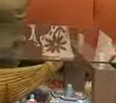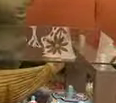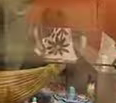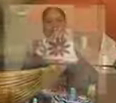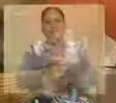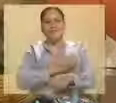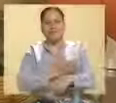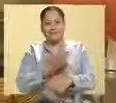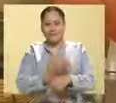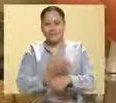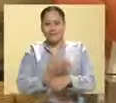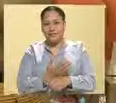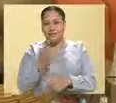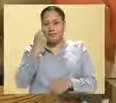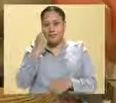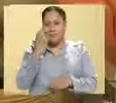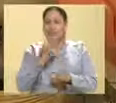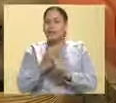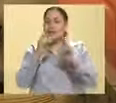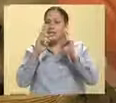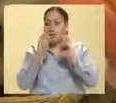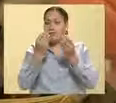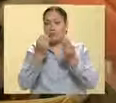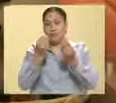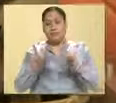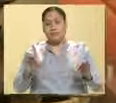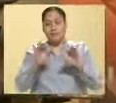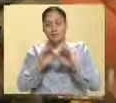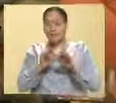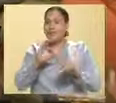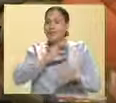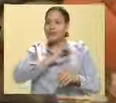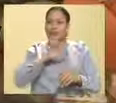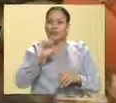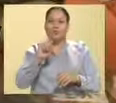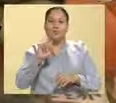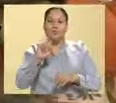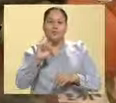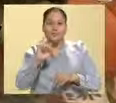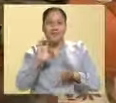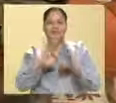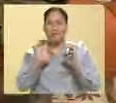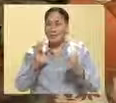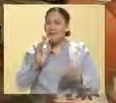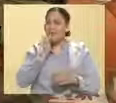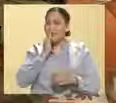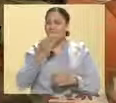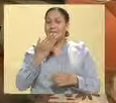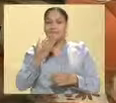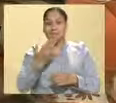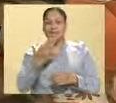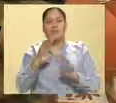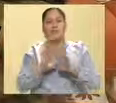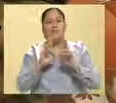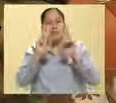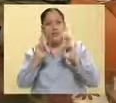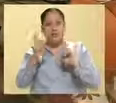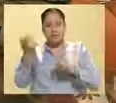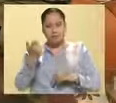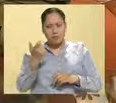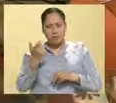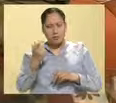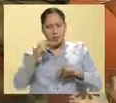Gracias, compañeras. Fíjense que tenemos un tema muy importante, mi querida Susi. ¿Cómo estás, ¿Cómo Frank? Estás? Muy Hablando bien. De salarios. Es cierto